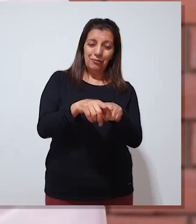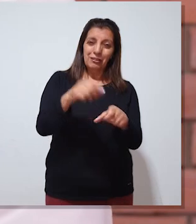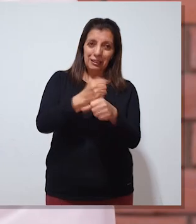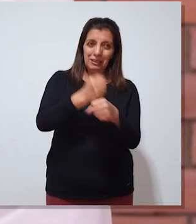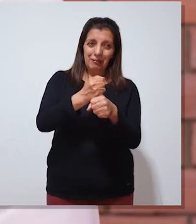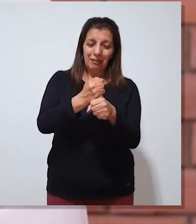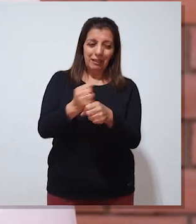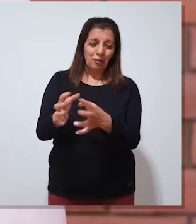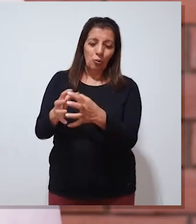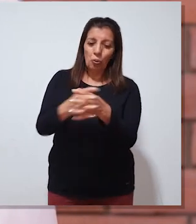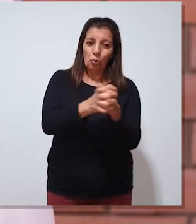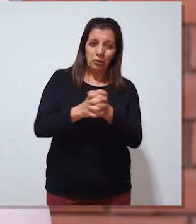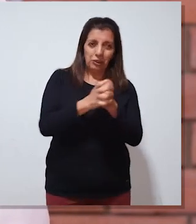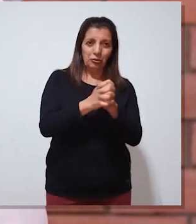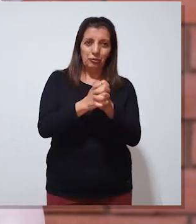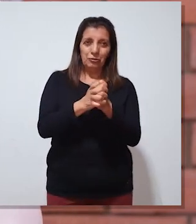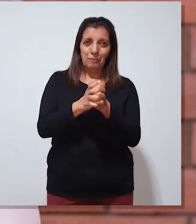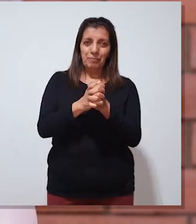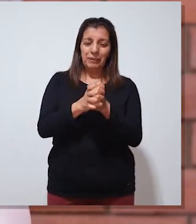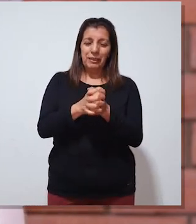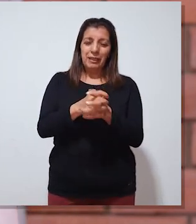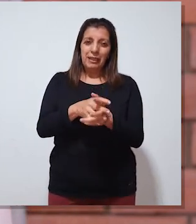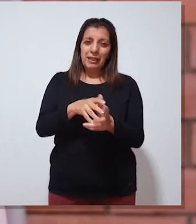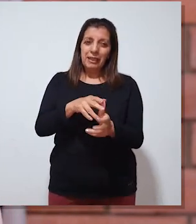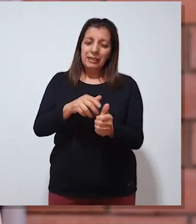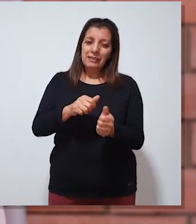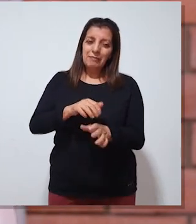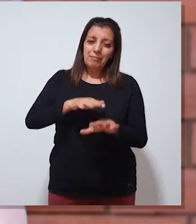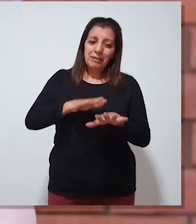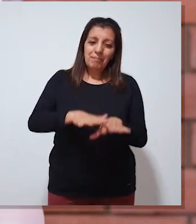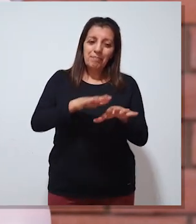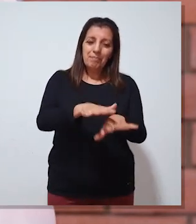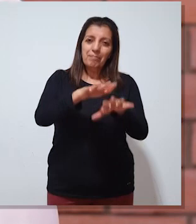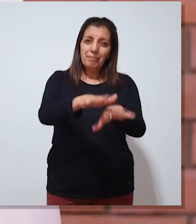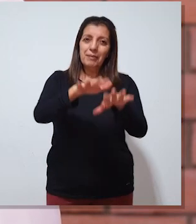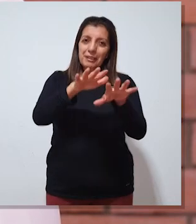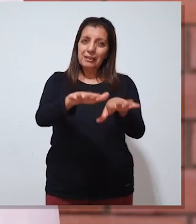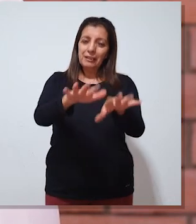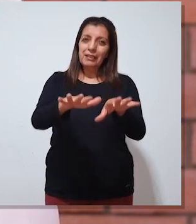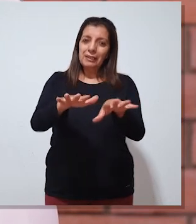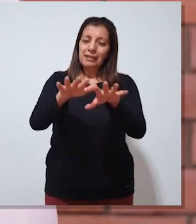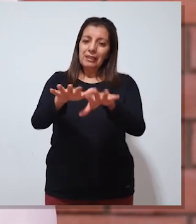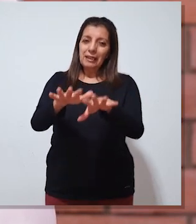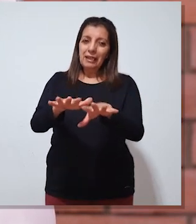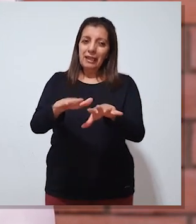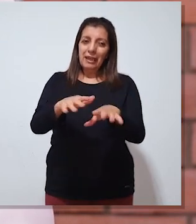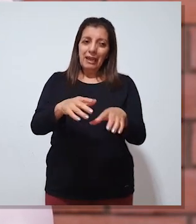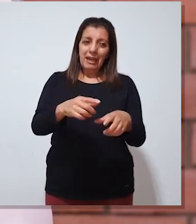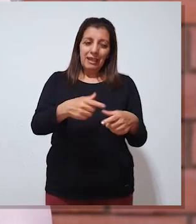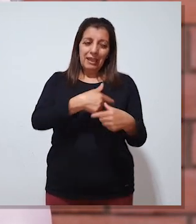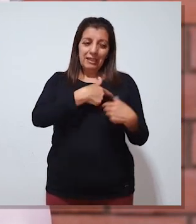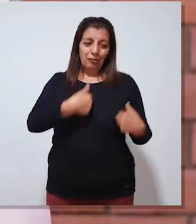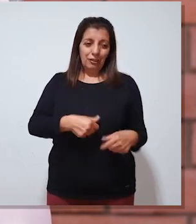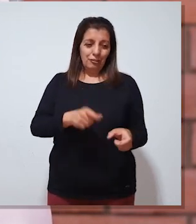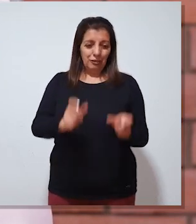común. Peregrina siempre presente en el corazón de los creyentes, María nos llevaba de su